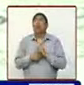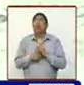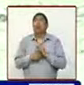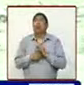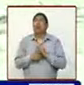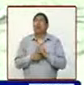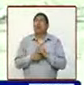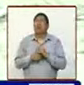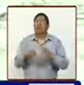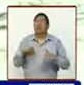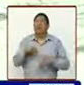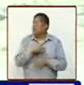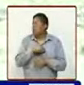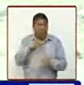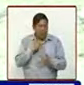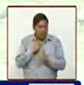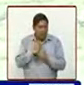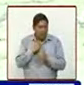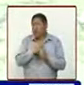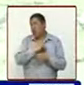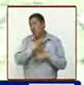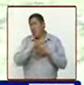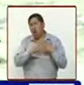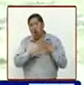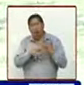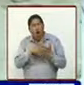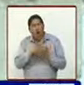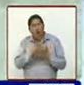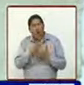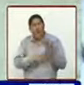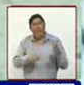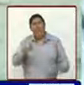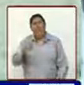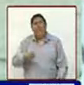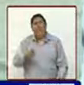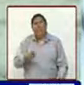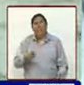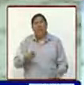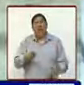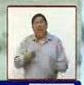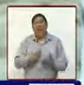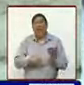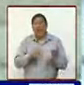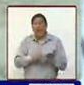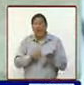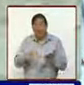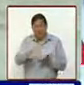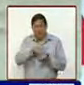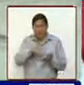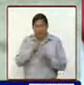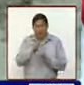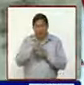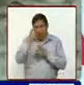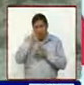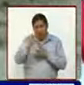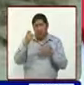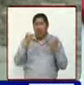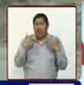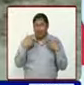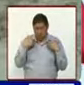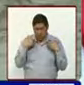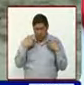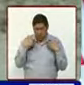también estaremos trabajando en todas las necesidades que tiene esta zona por las afectaciones que ha